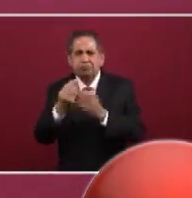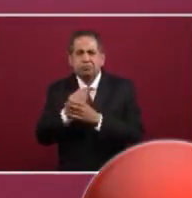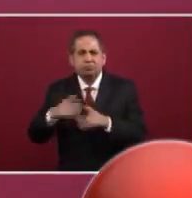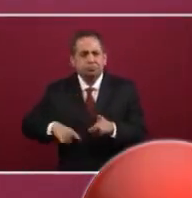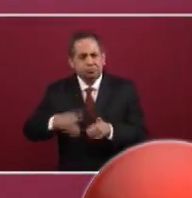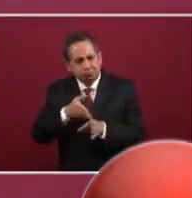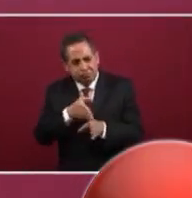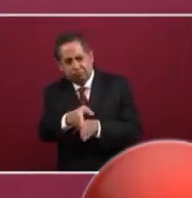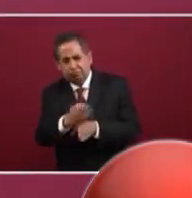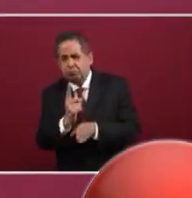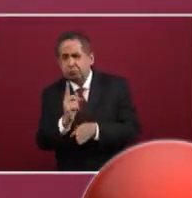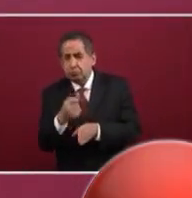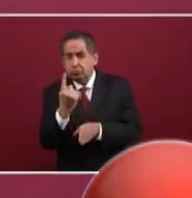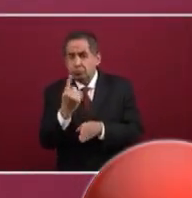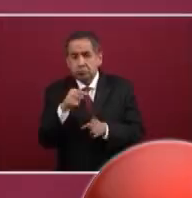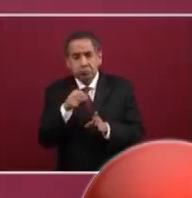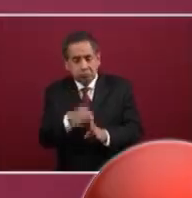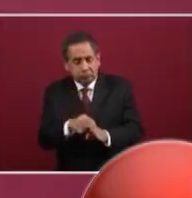su